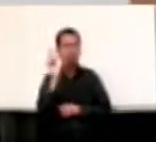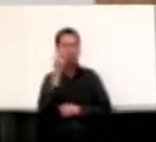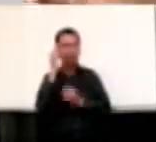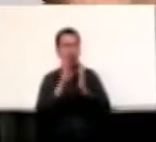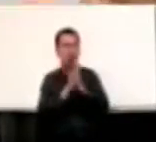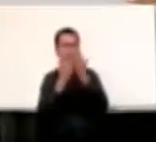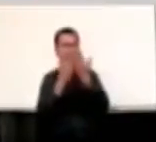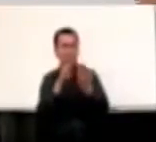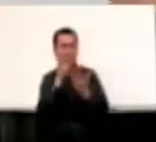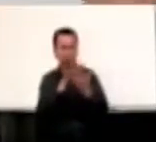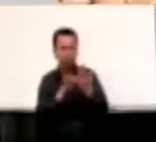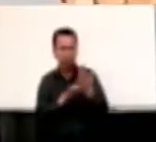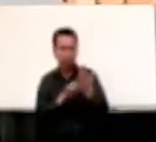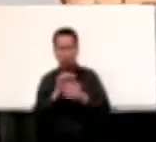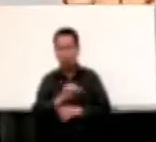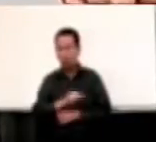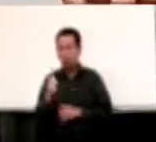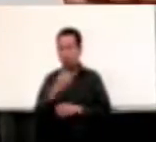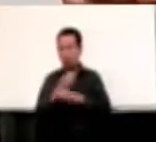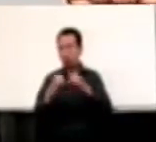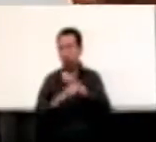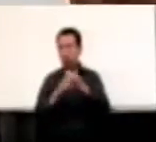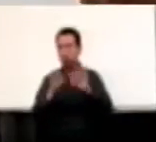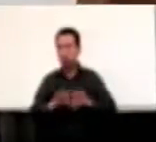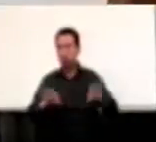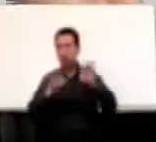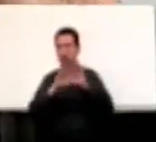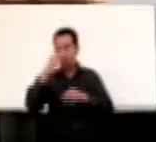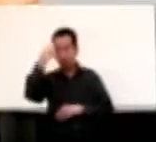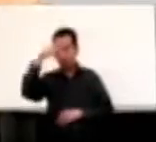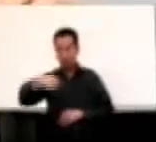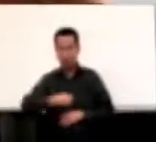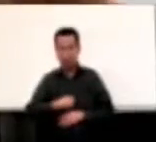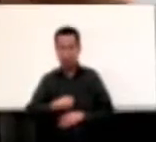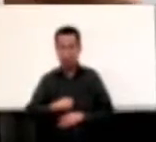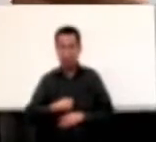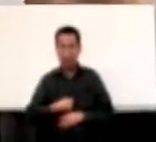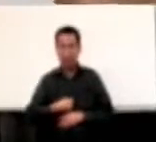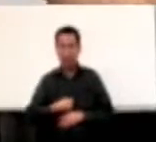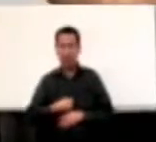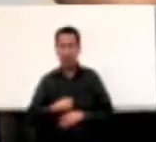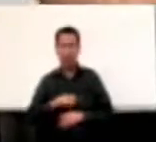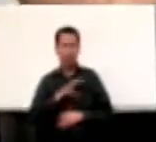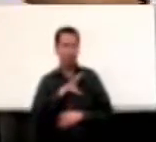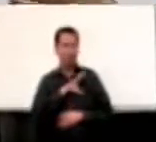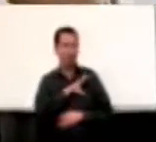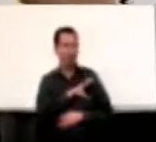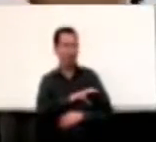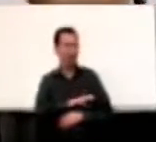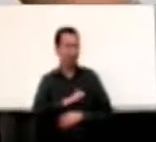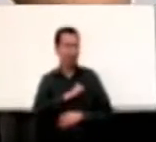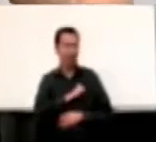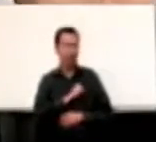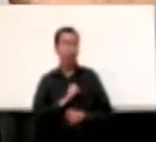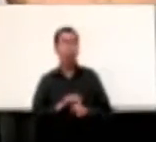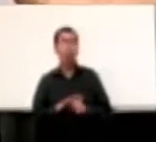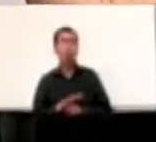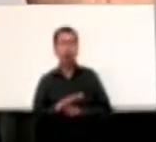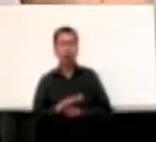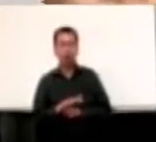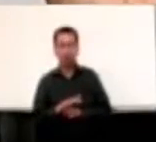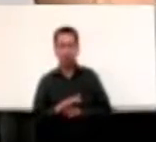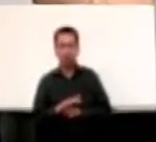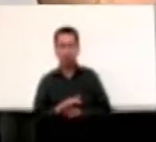cuentas. Pero hay otra parte que sí es, a mí es la que más, digamos, me apasiona en este sentido, que es tratar